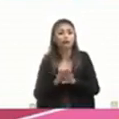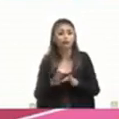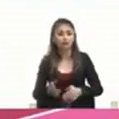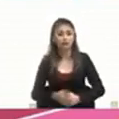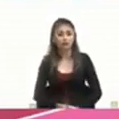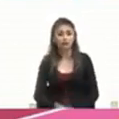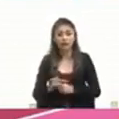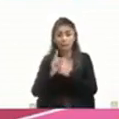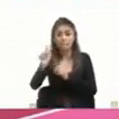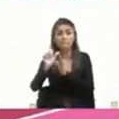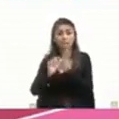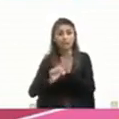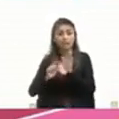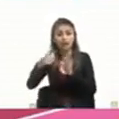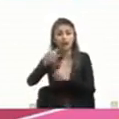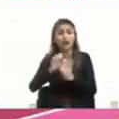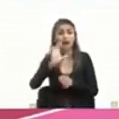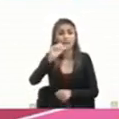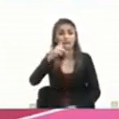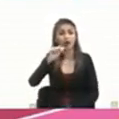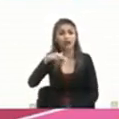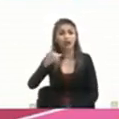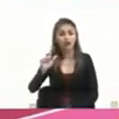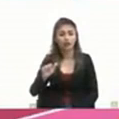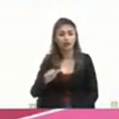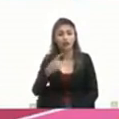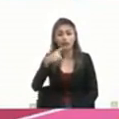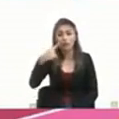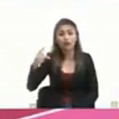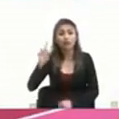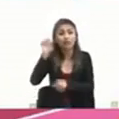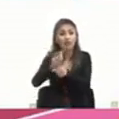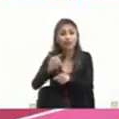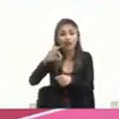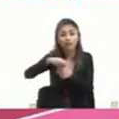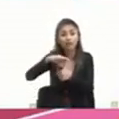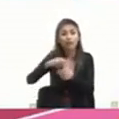en los meses de campañas y del propio día de la elección.